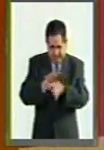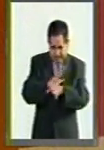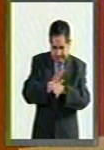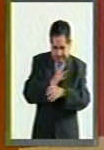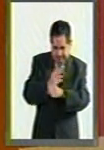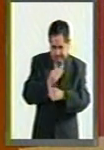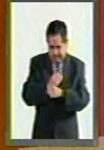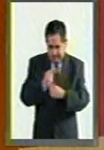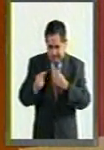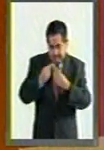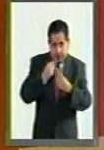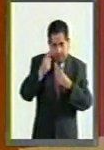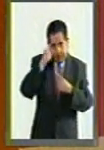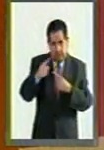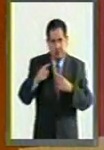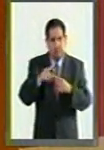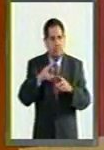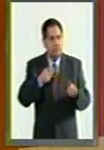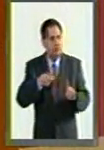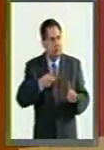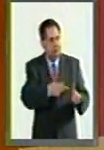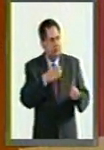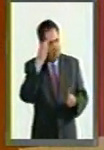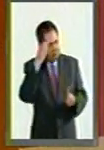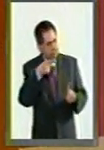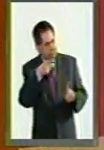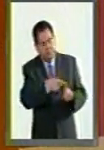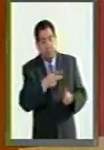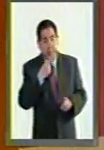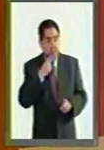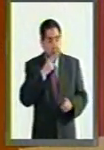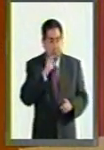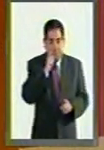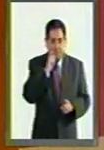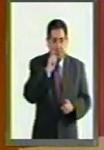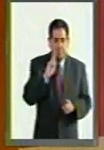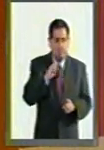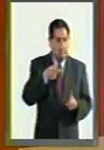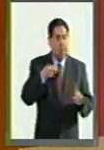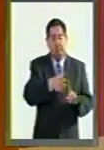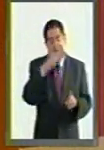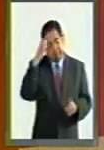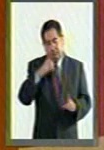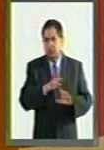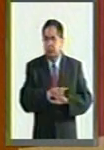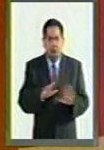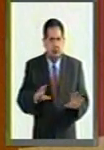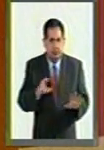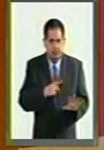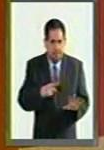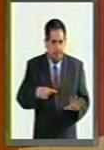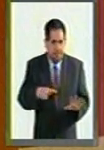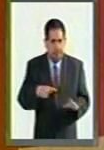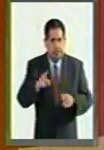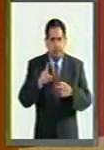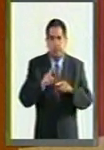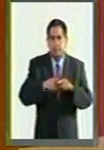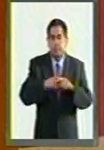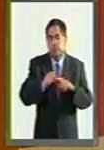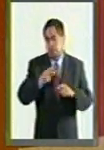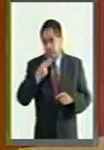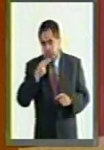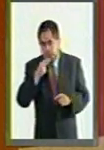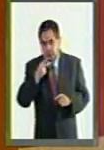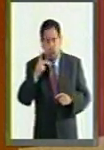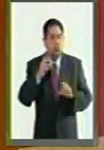para evitar la criminalización de quienes consumen marihuana, para quienes o usan